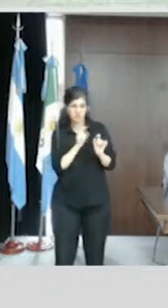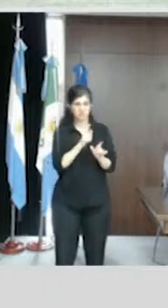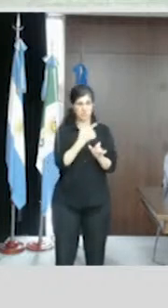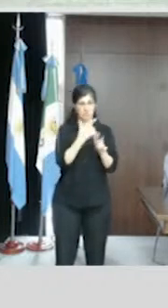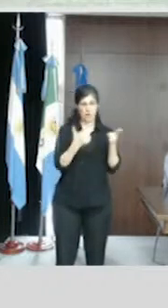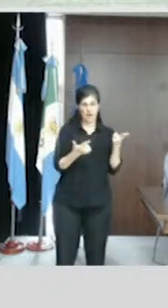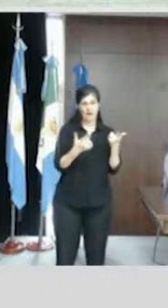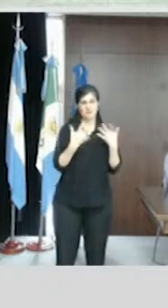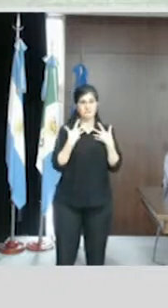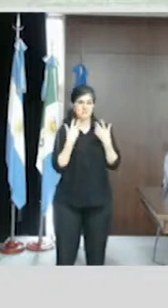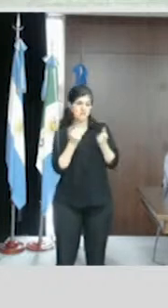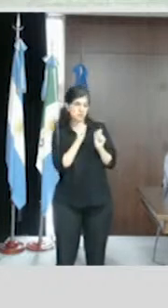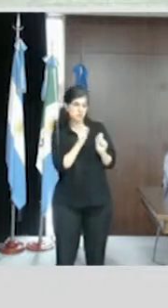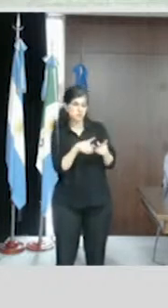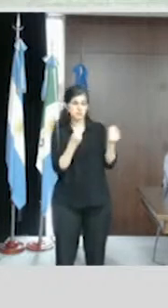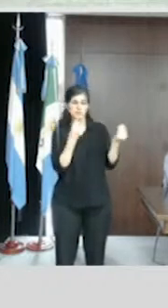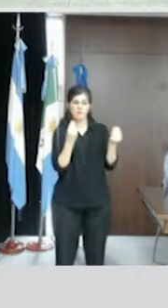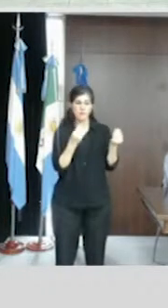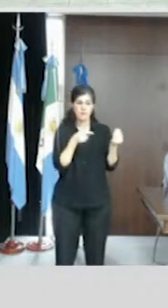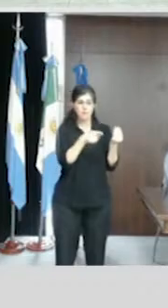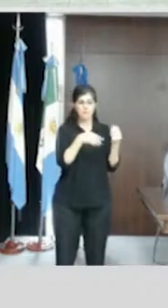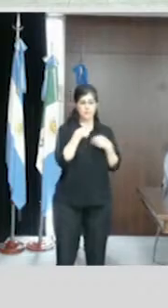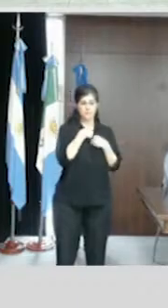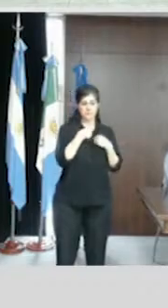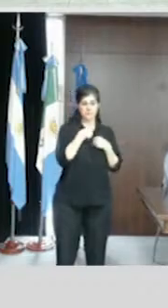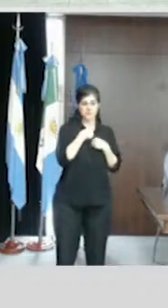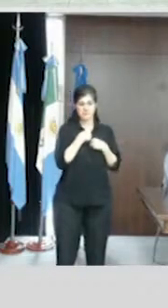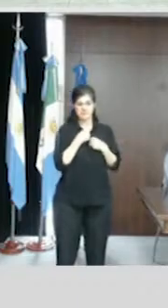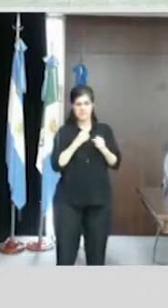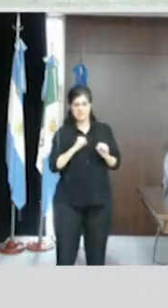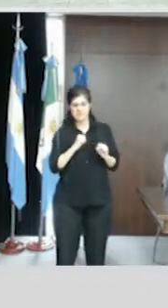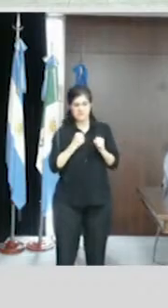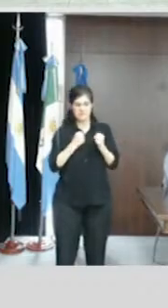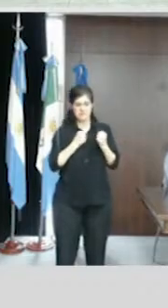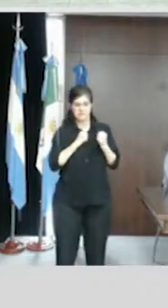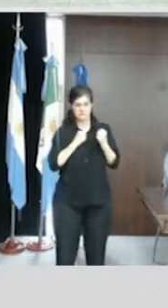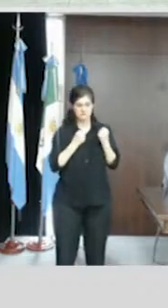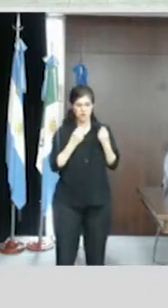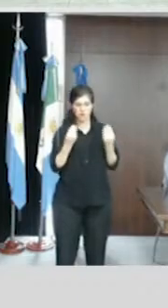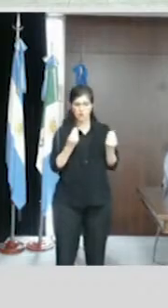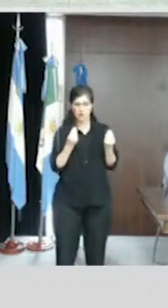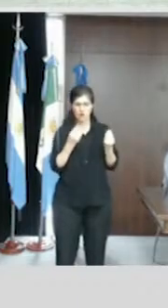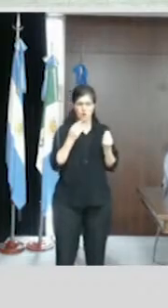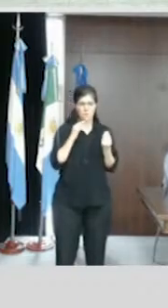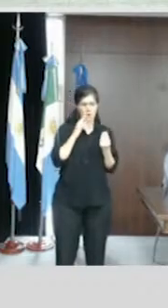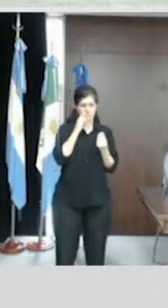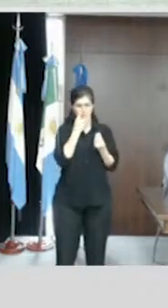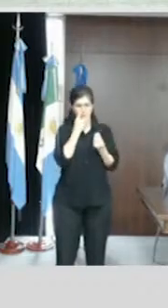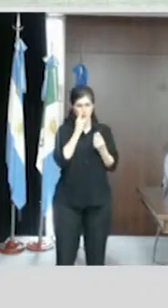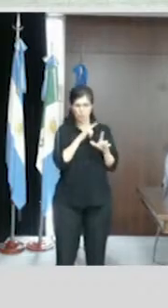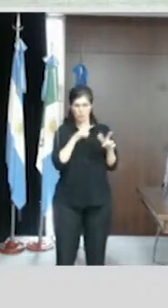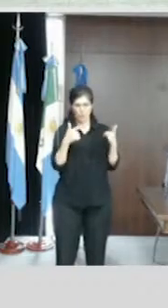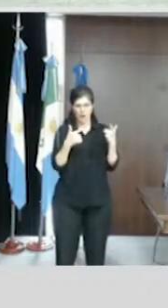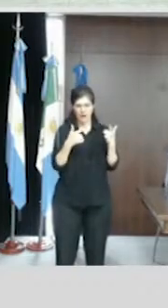¿Cómo está su salud? Si se siente tenso, o sea, si está incómodo con su familia,